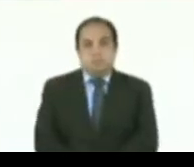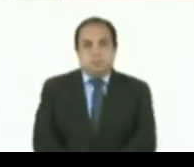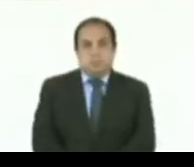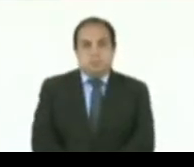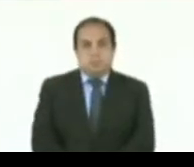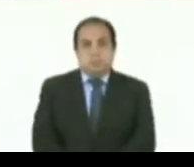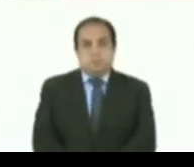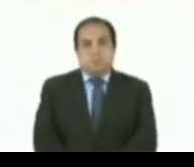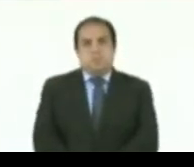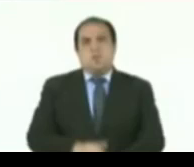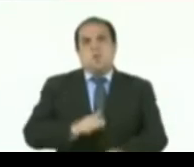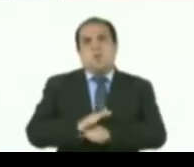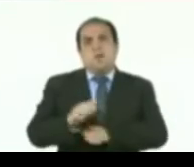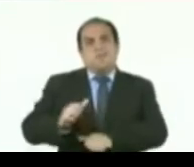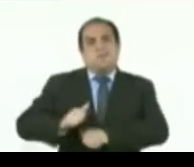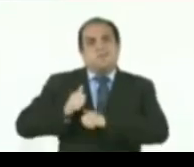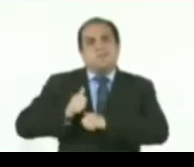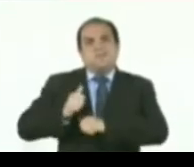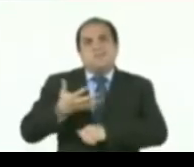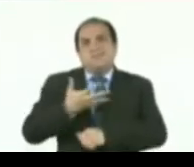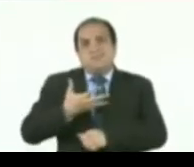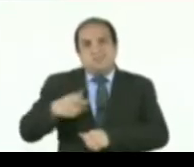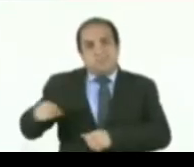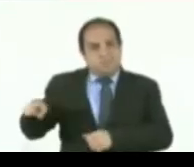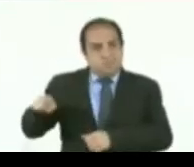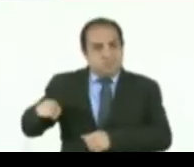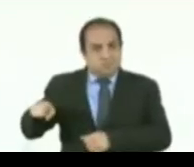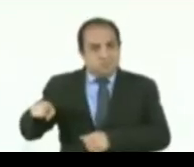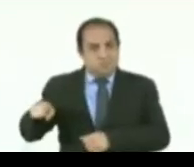Entonces, ¿qué autoridad moral tienen?